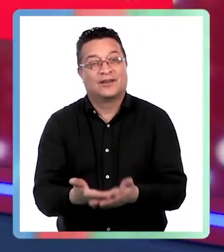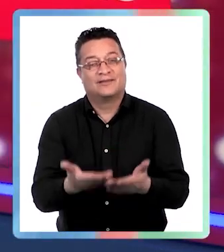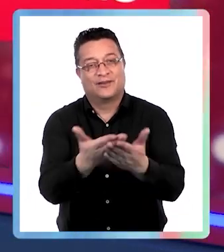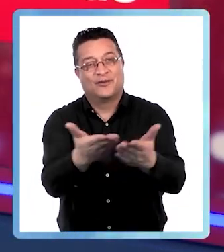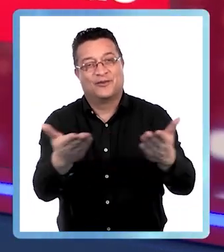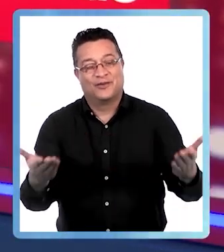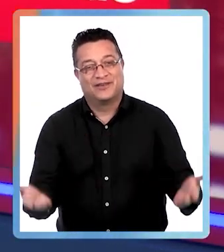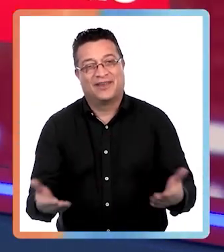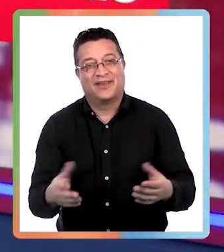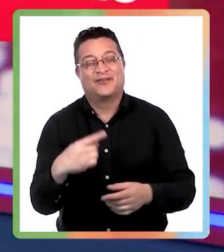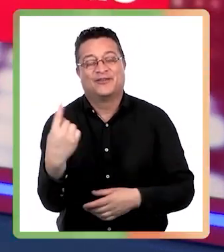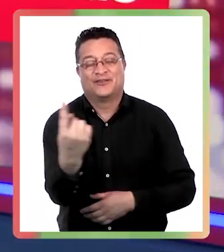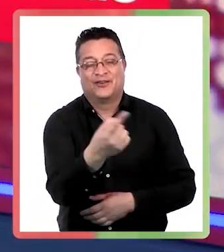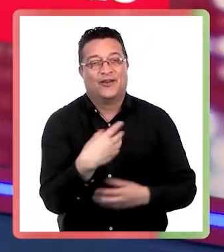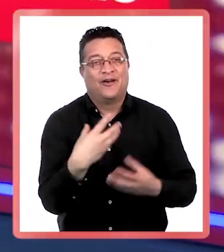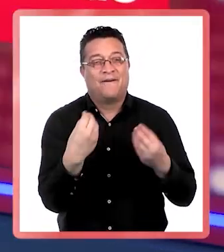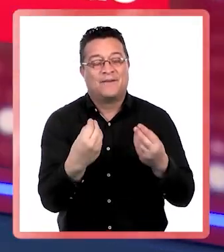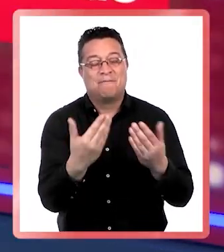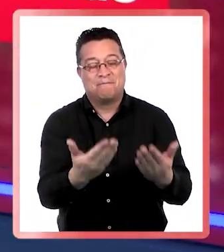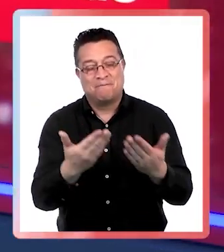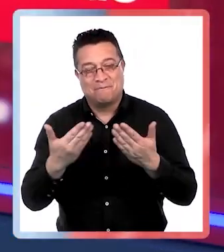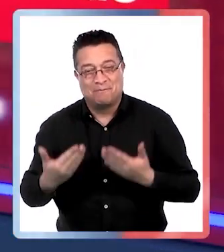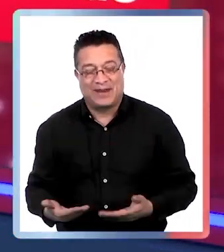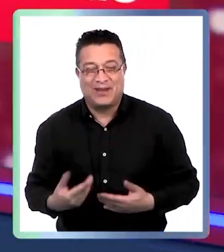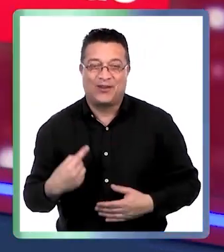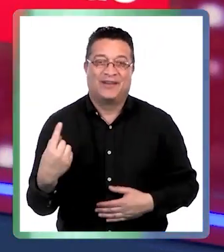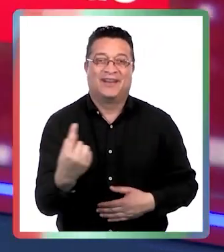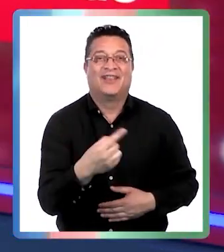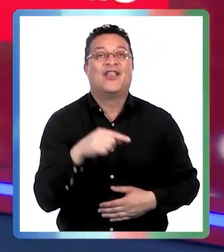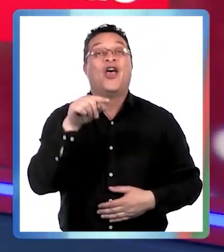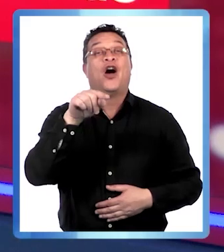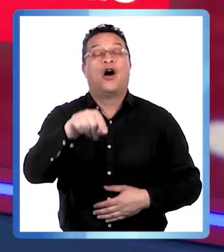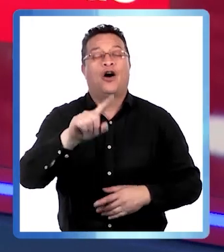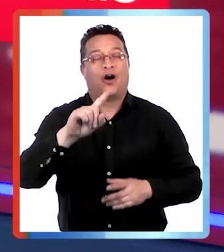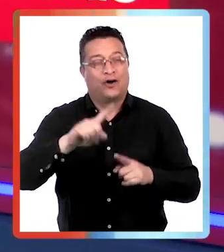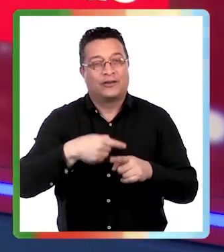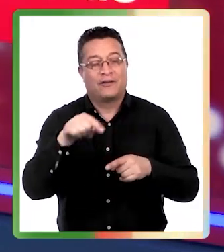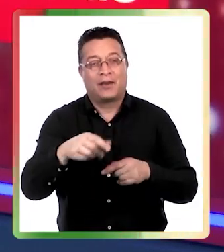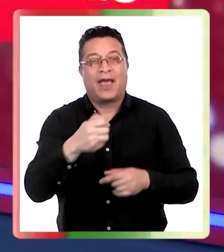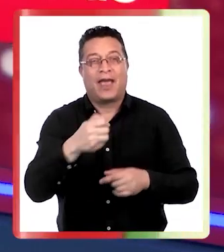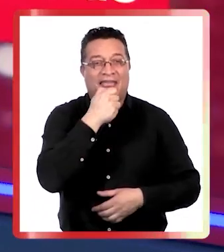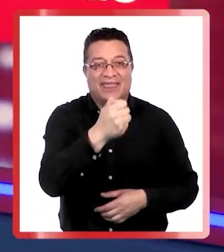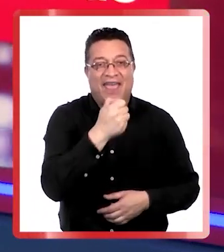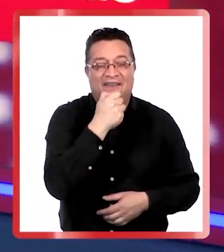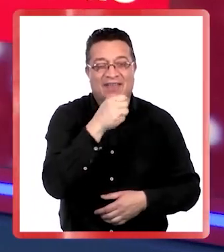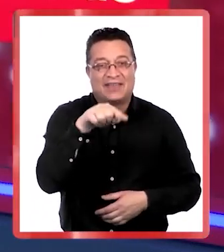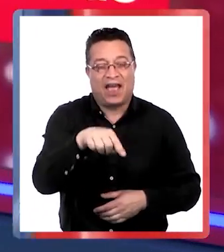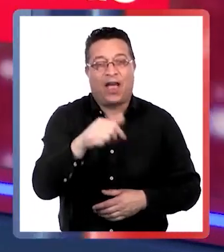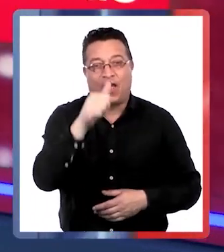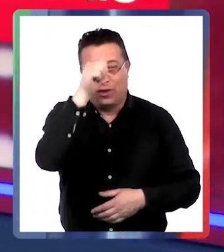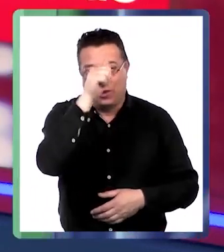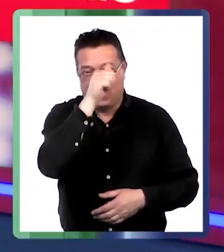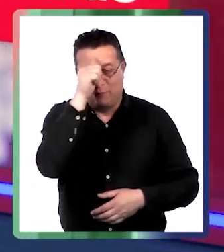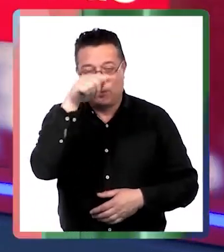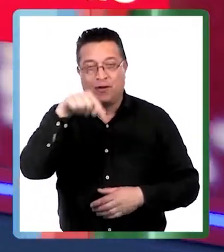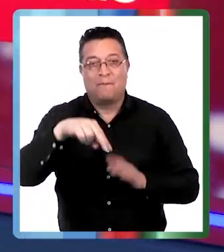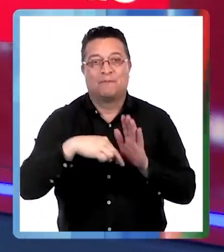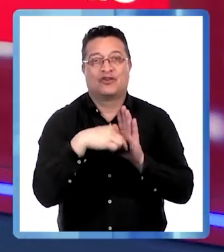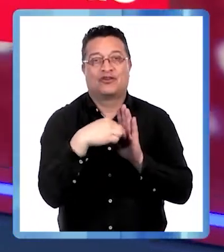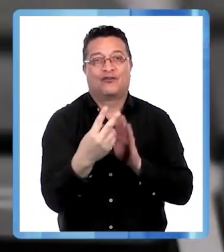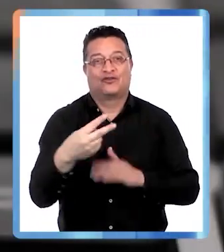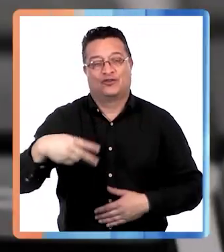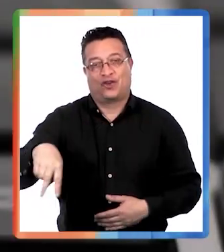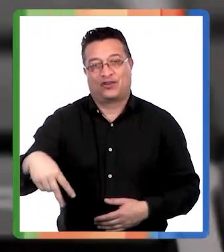¿Qué tal? ¿Cómo están ustedes? Sean muy bienvenidos y bienvenidas a una nueva edición de la entrevista del domingo aquí en